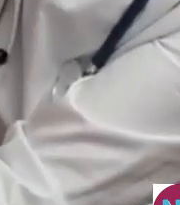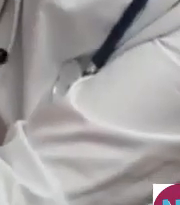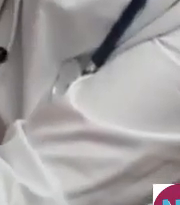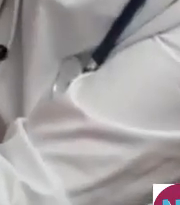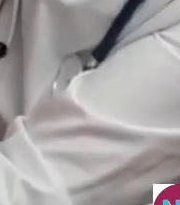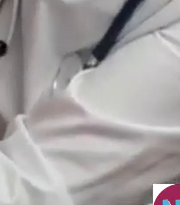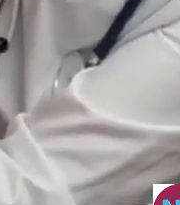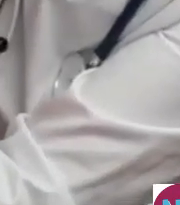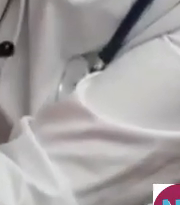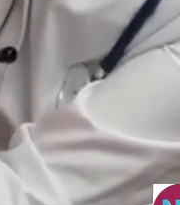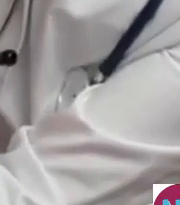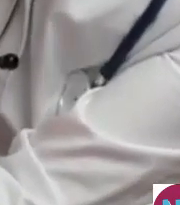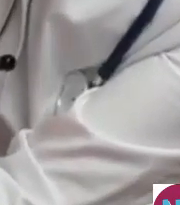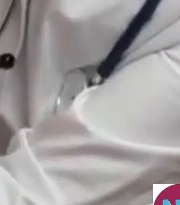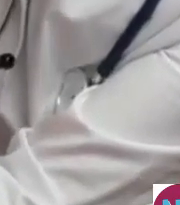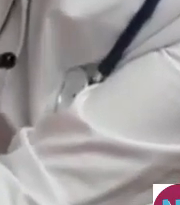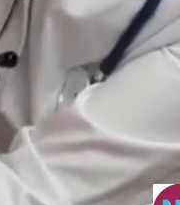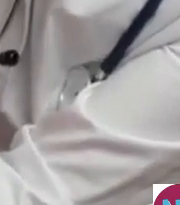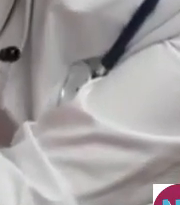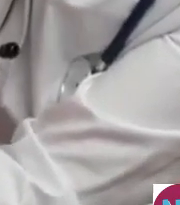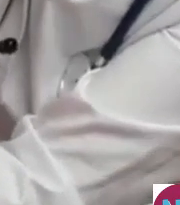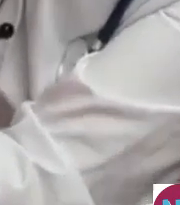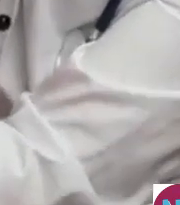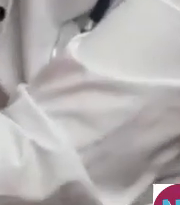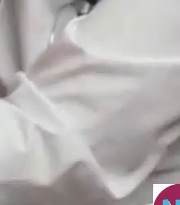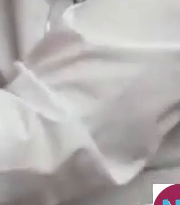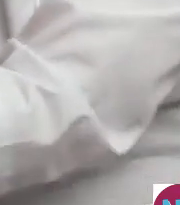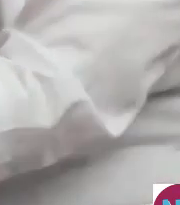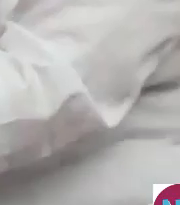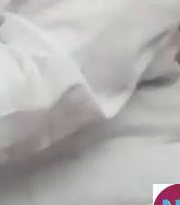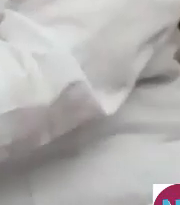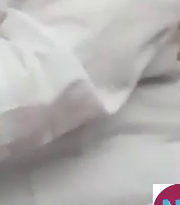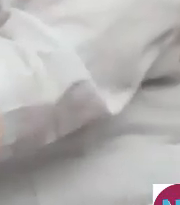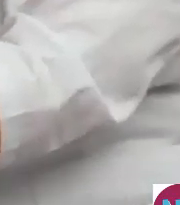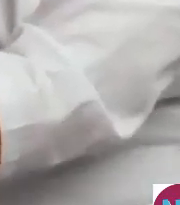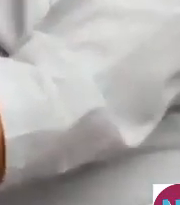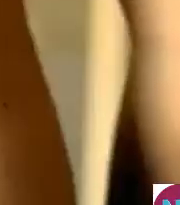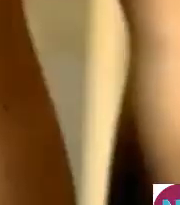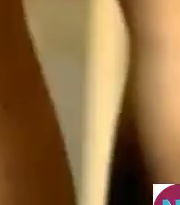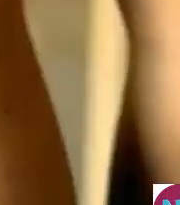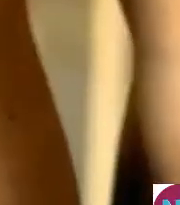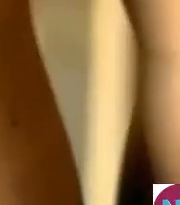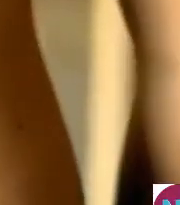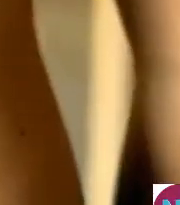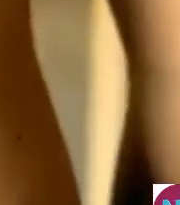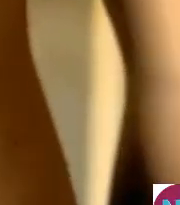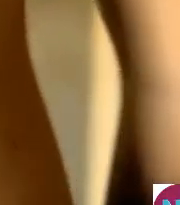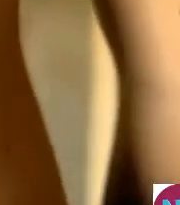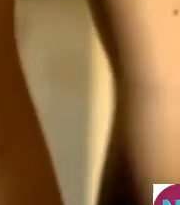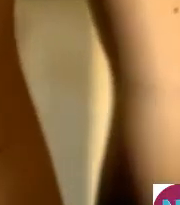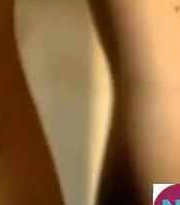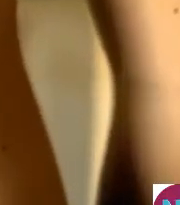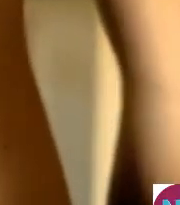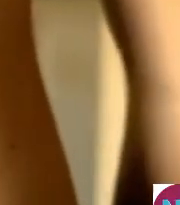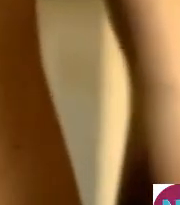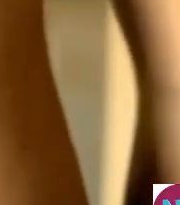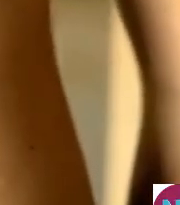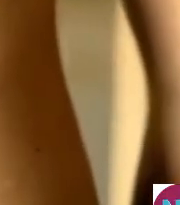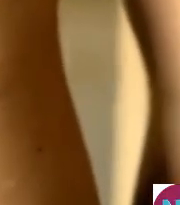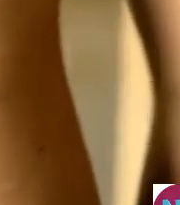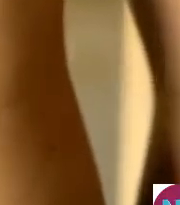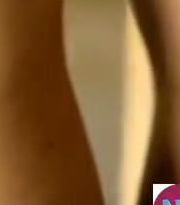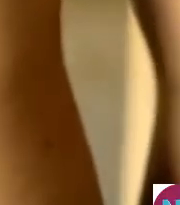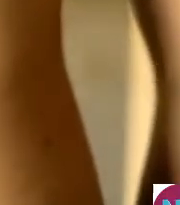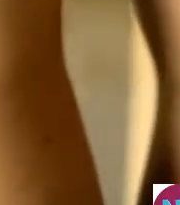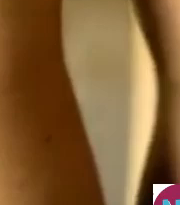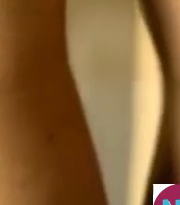hasta 4 días después de aparecer las ronchas. Los síntomas claves son fiebre, ronchas, ojos rojos, congestión